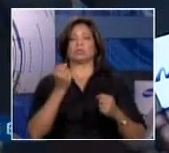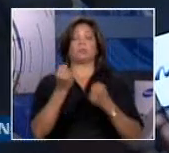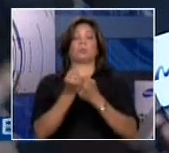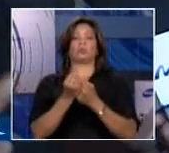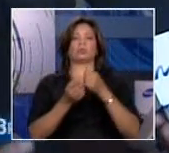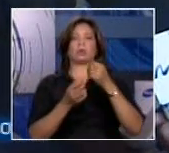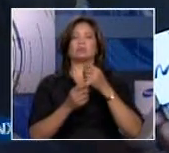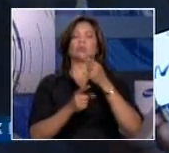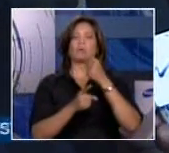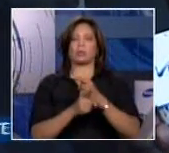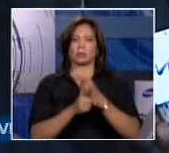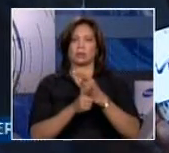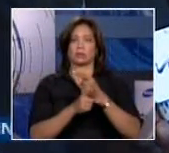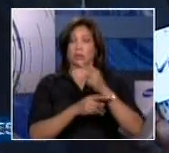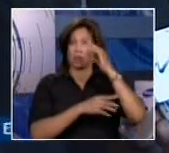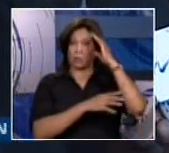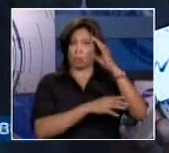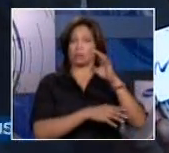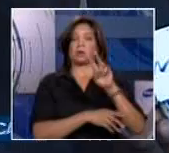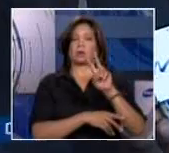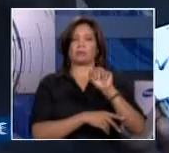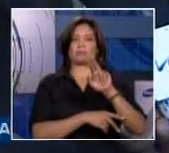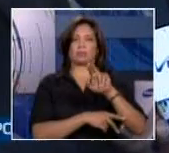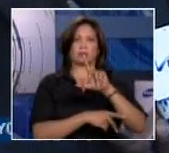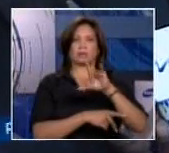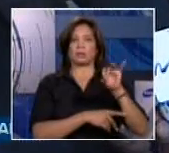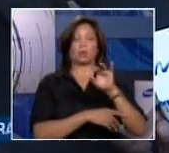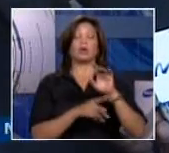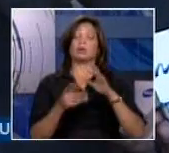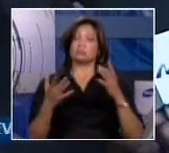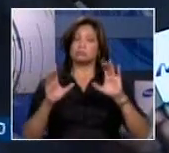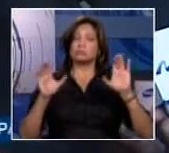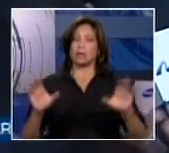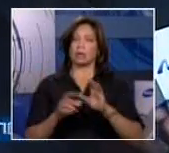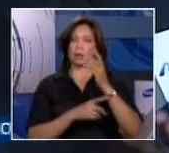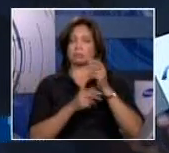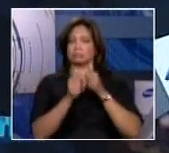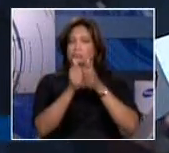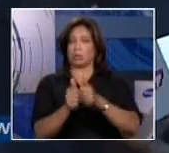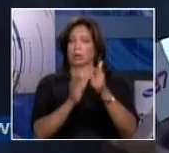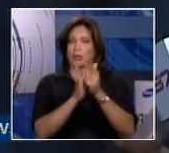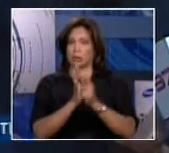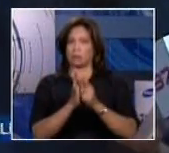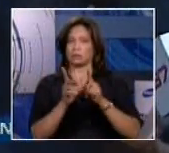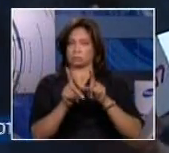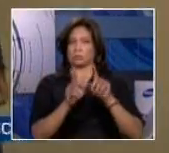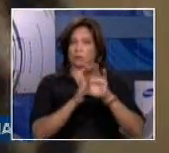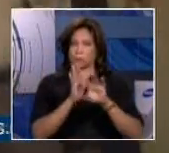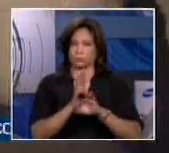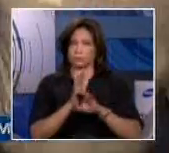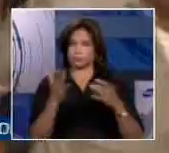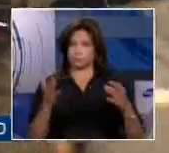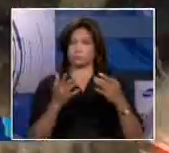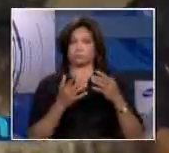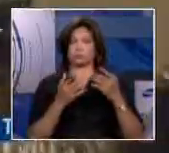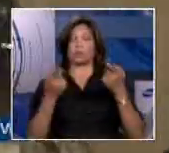judicial efectiva del coronel Fernández Valerio, entonces, que es inocente y que ha actuado apegado a la ley y apegado a la Constitución. Desde